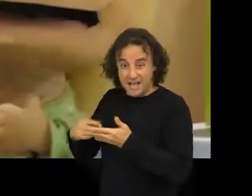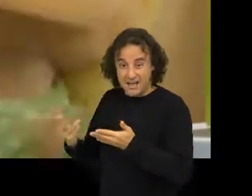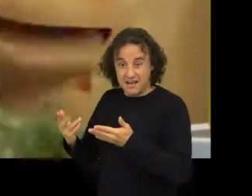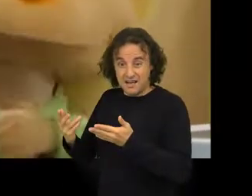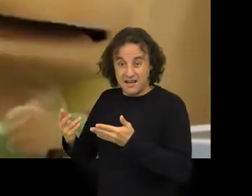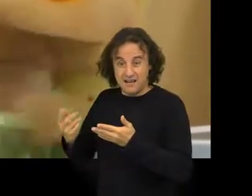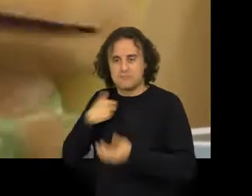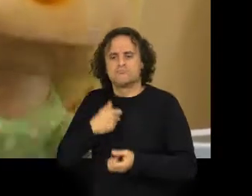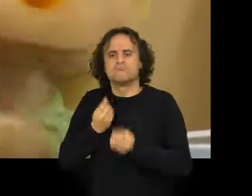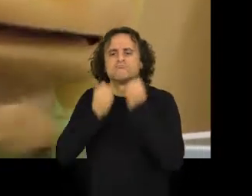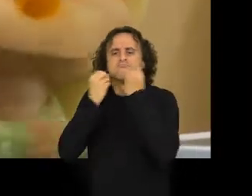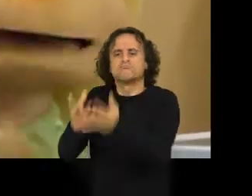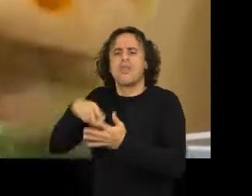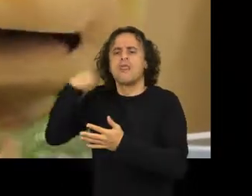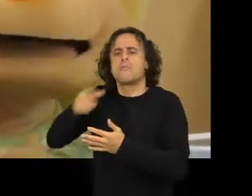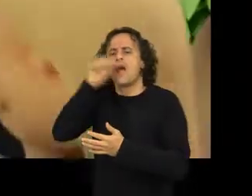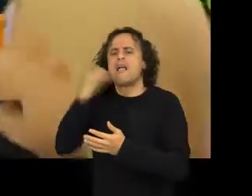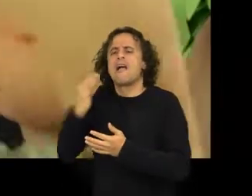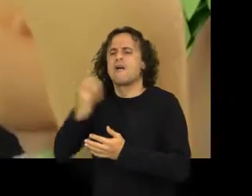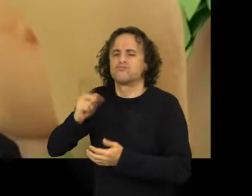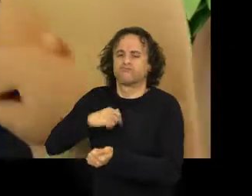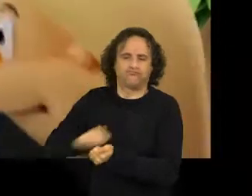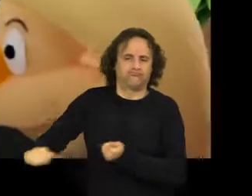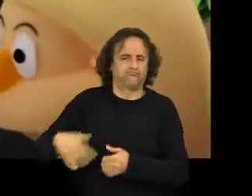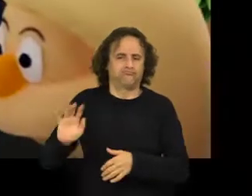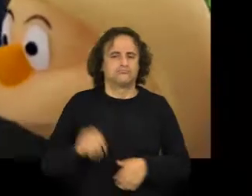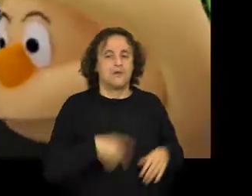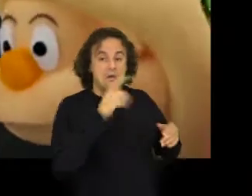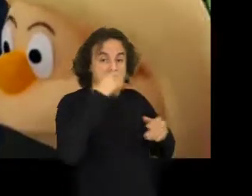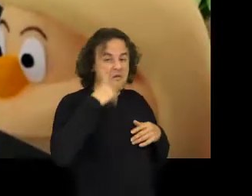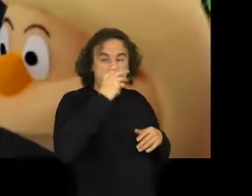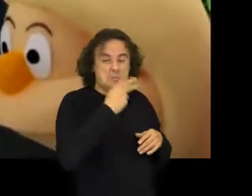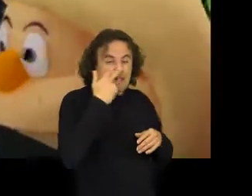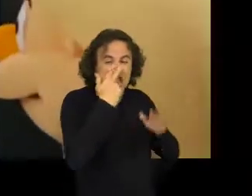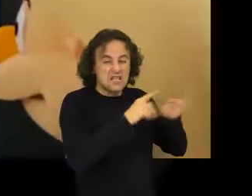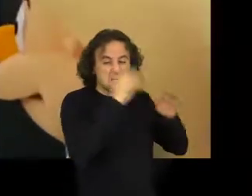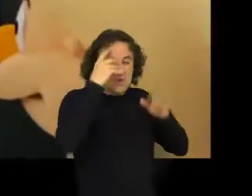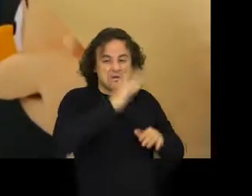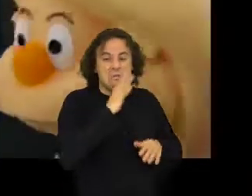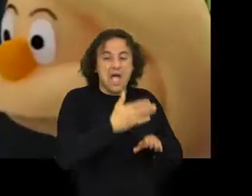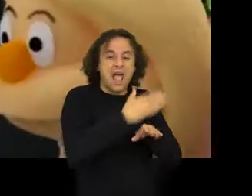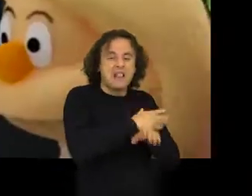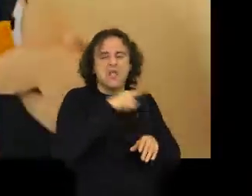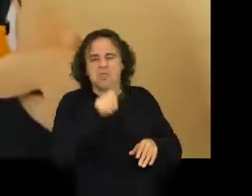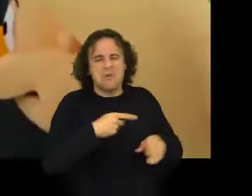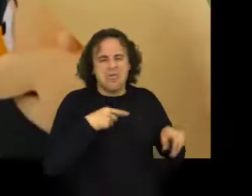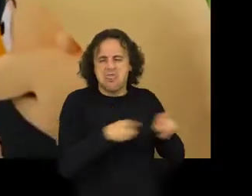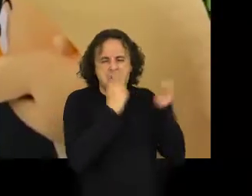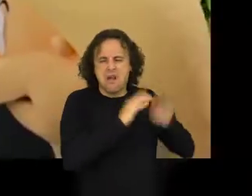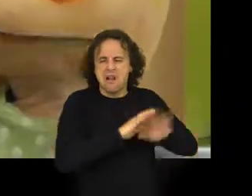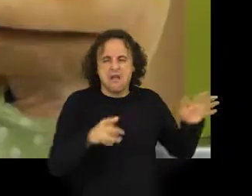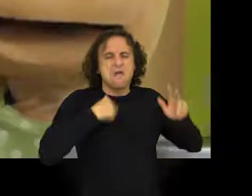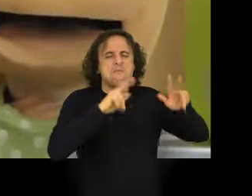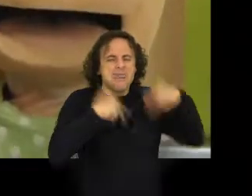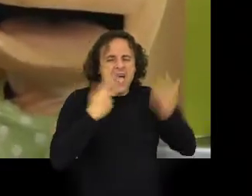ler, pois xa non te conto que cantei despois. Fastídiate. Non me interesa o que soñaches, nin o que pasou antes, nin despois do